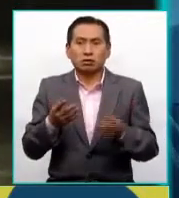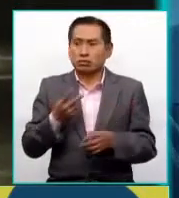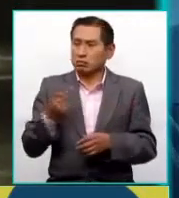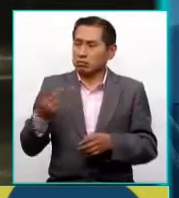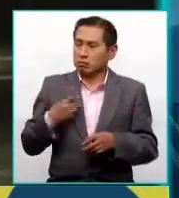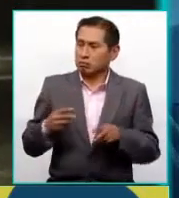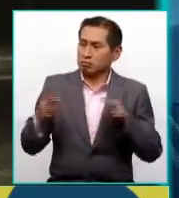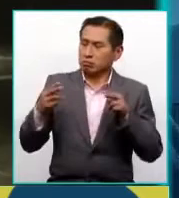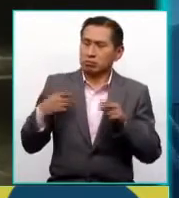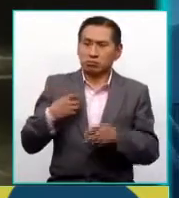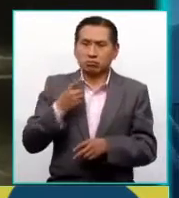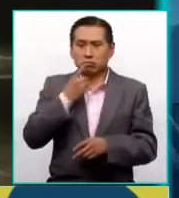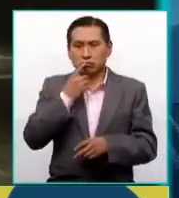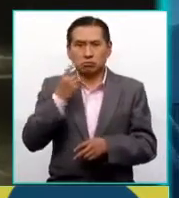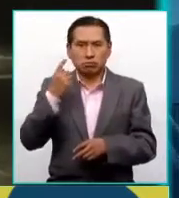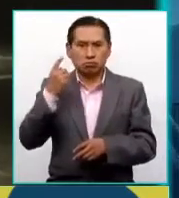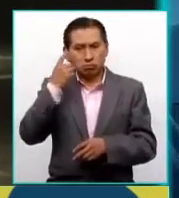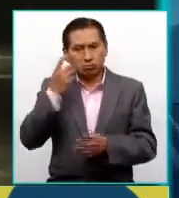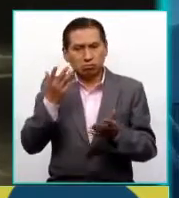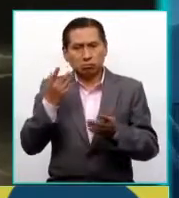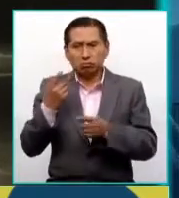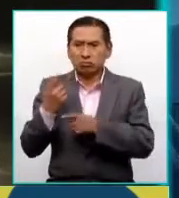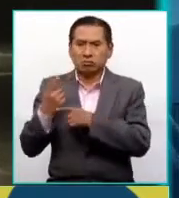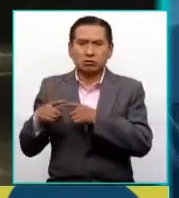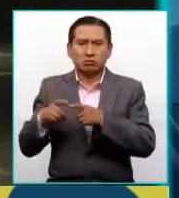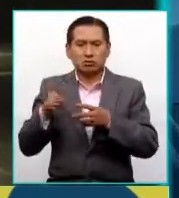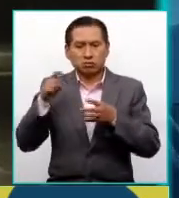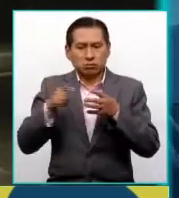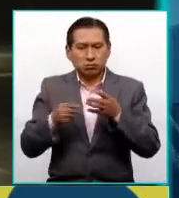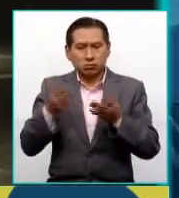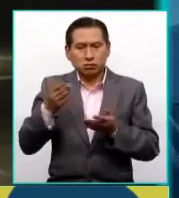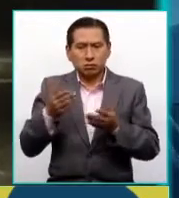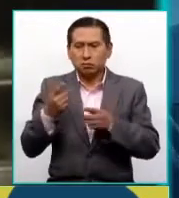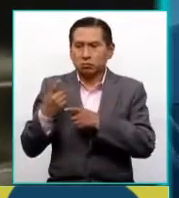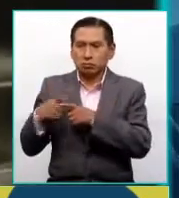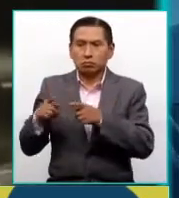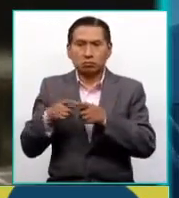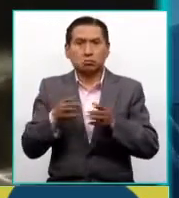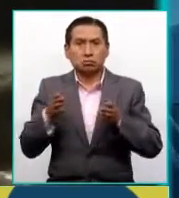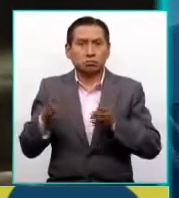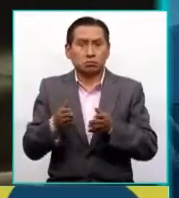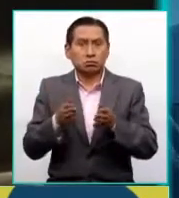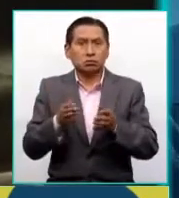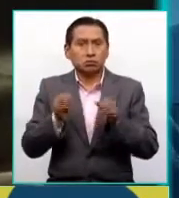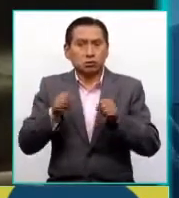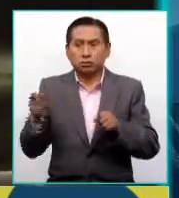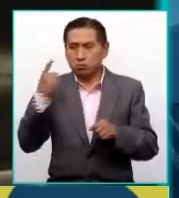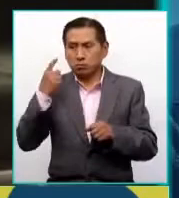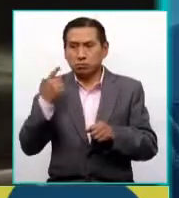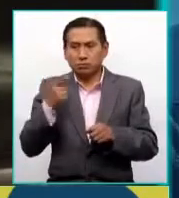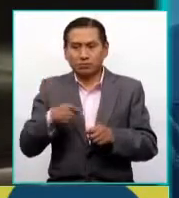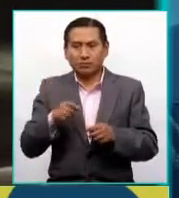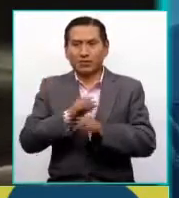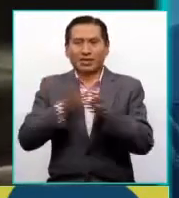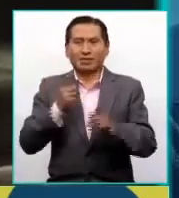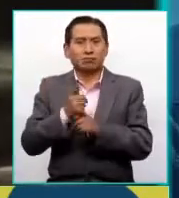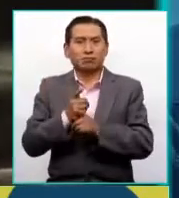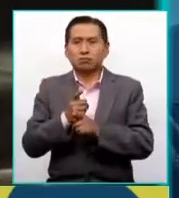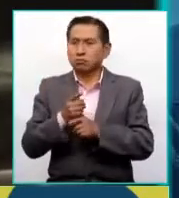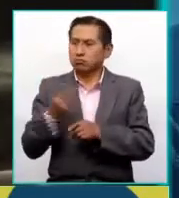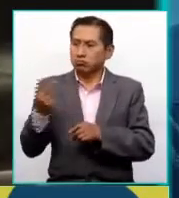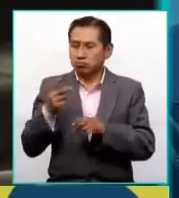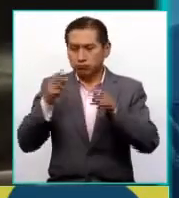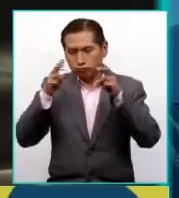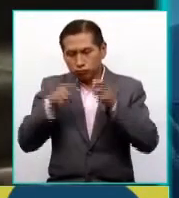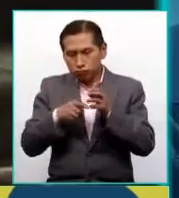Y nosotros venimos encontrando una serie de posibles caminos, no son respuestas, son investigaciones y